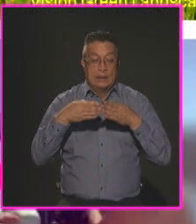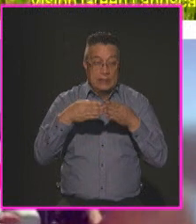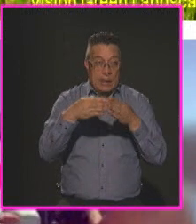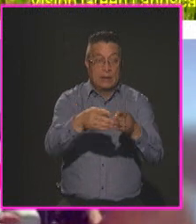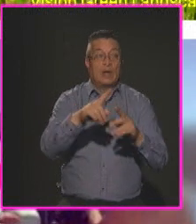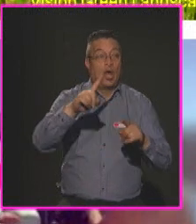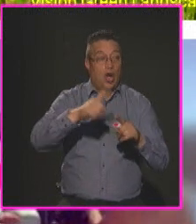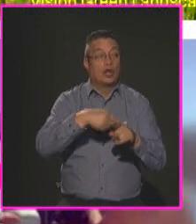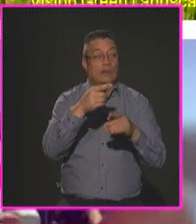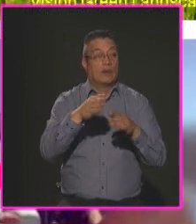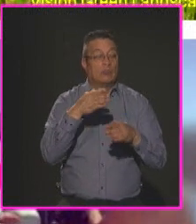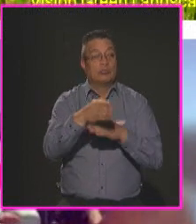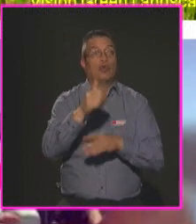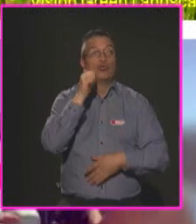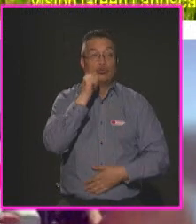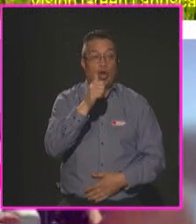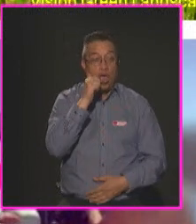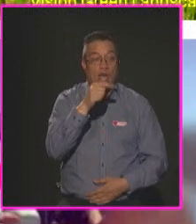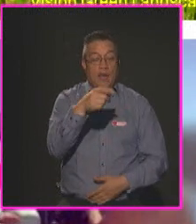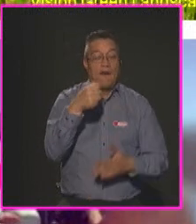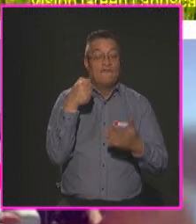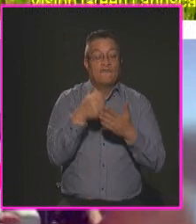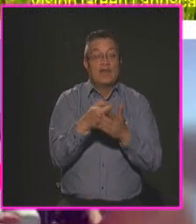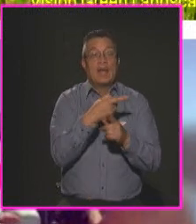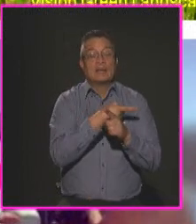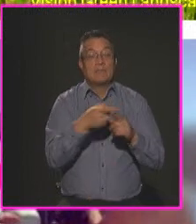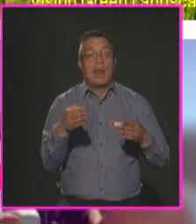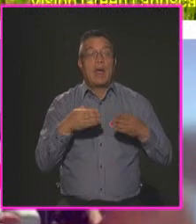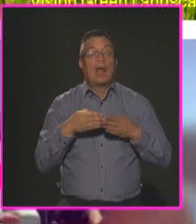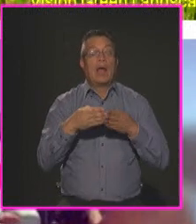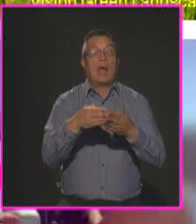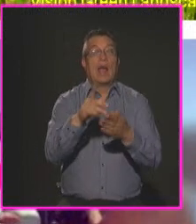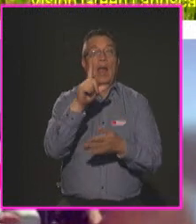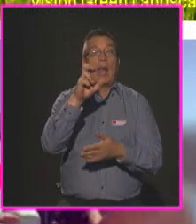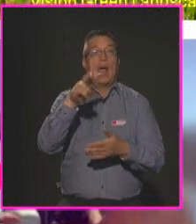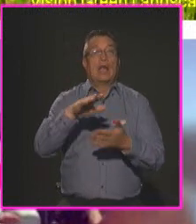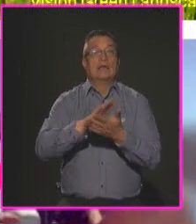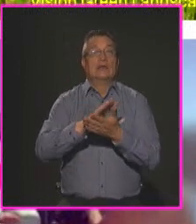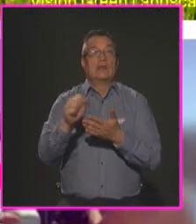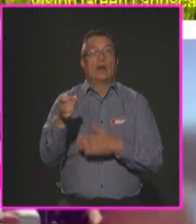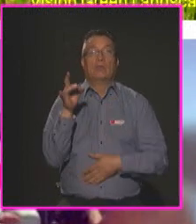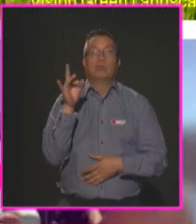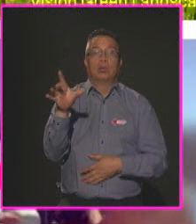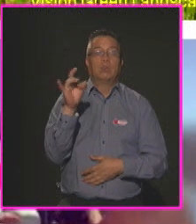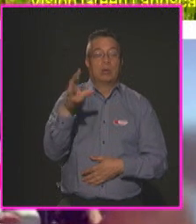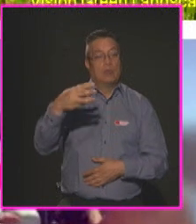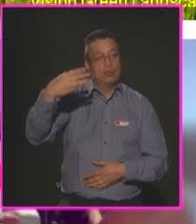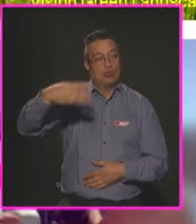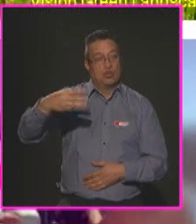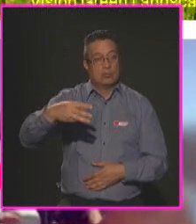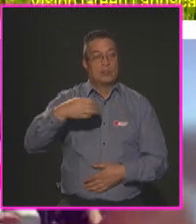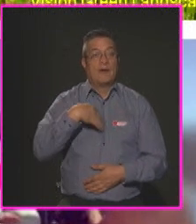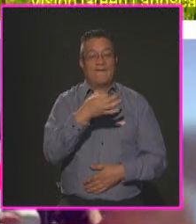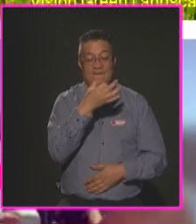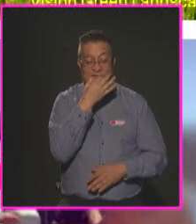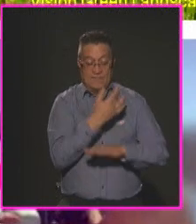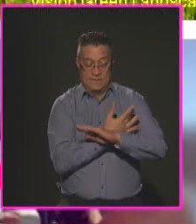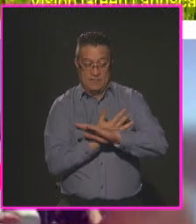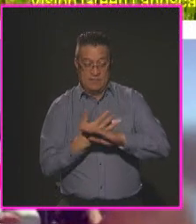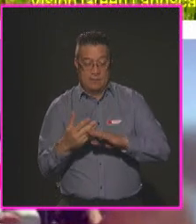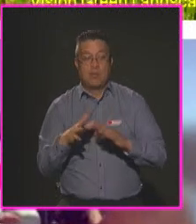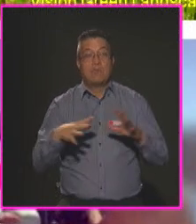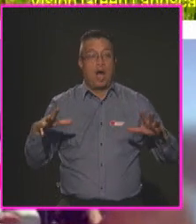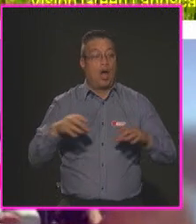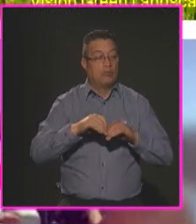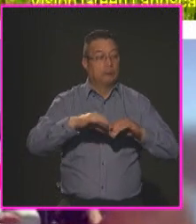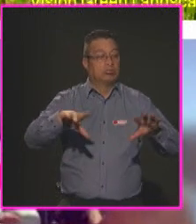están ahí todos los días, los fines de semana, gente rompiendo el decreto del municipio, el césped muy activo también, y